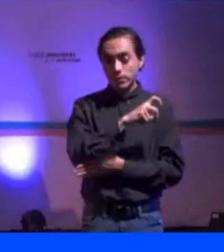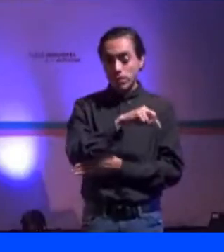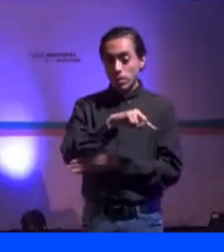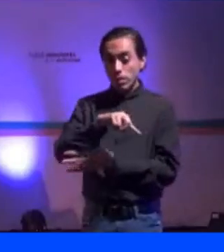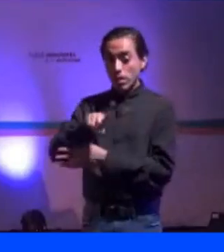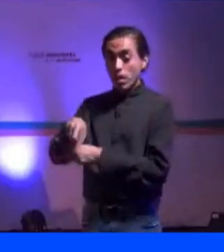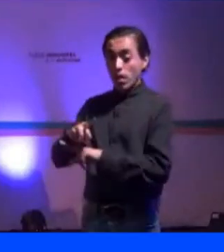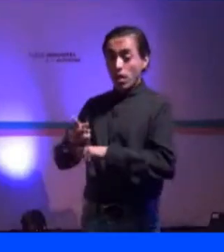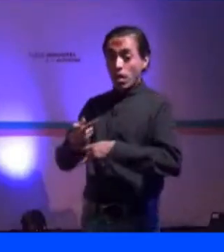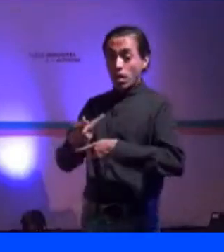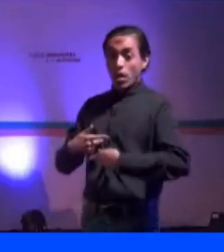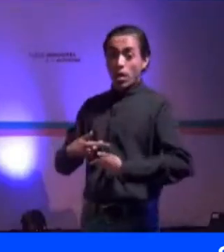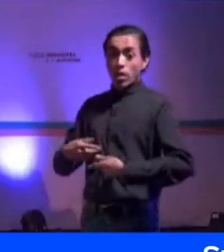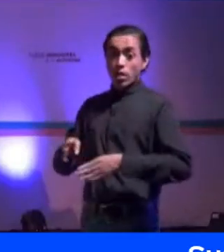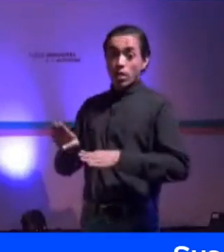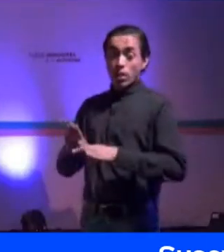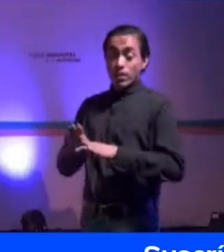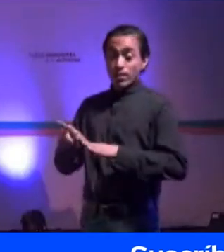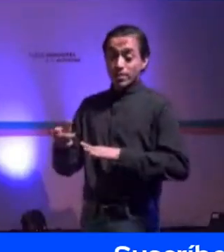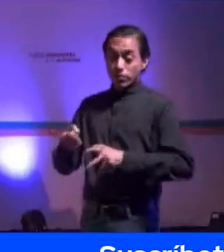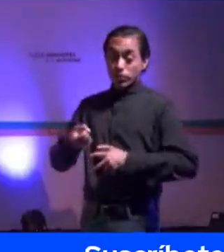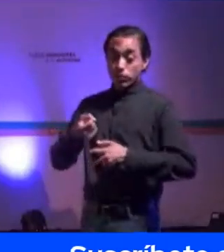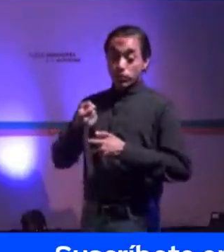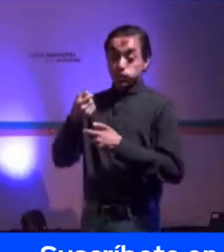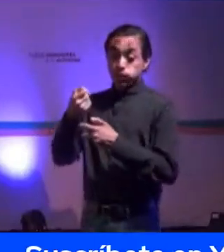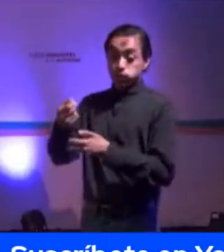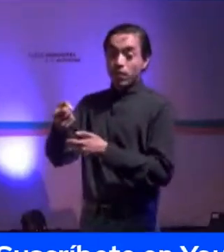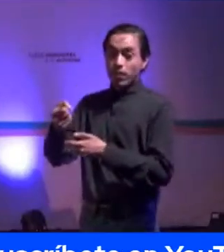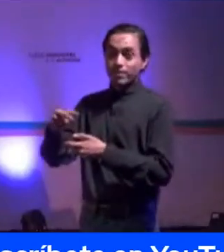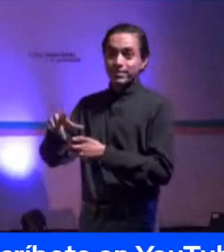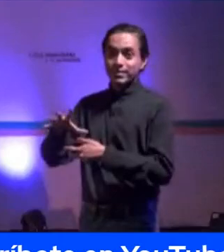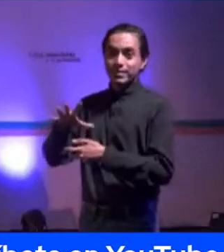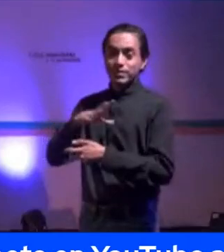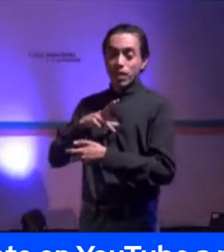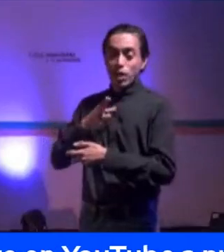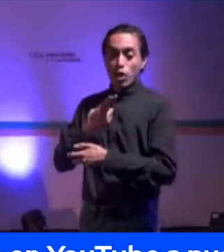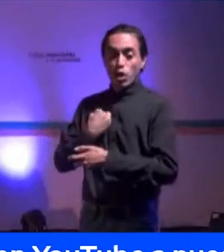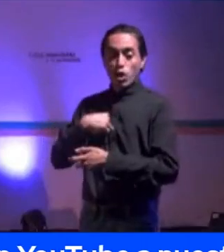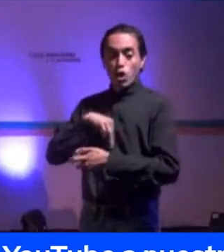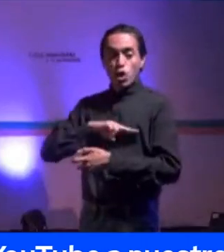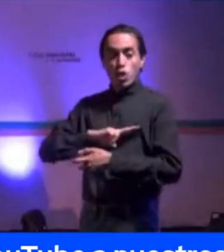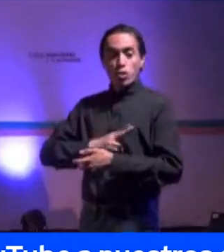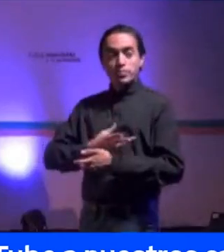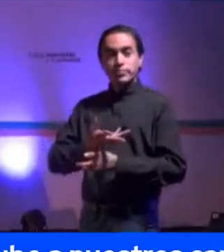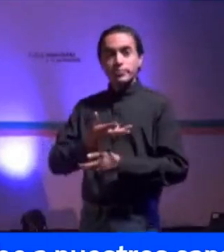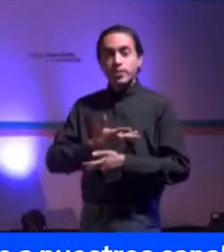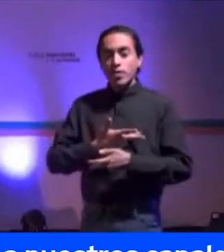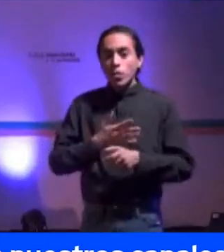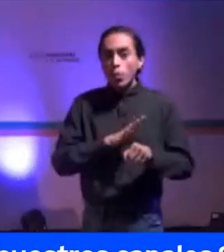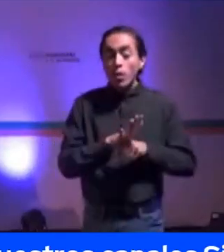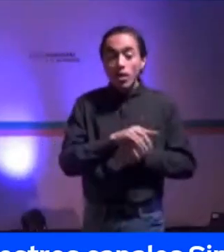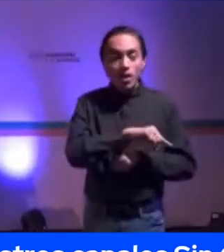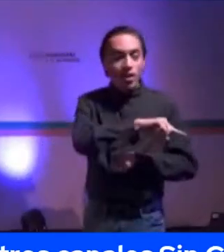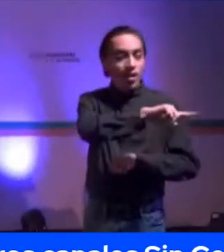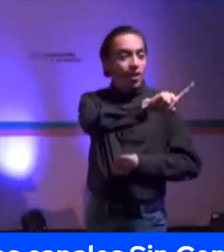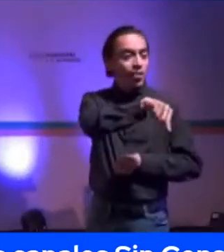malandros tienen el dinero. Nosotros los tenemos a ustedes.